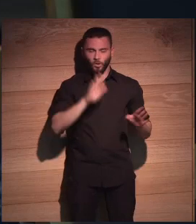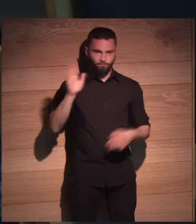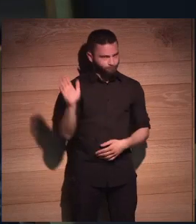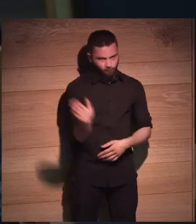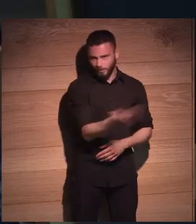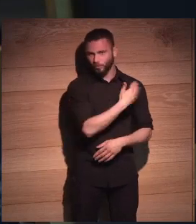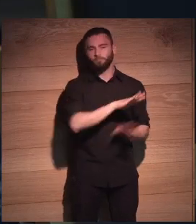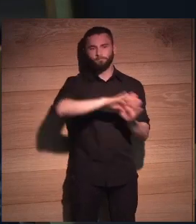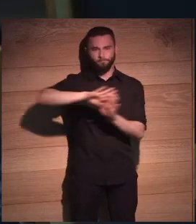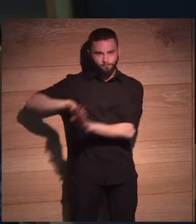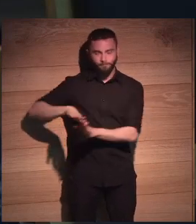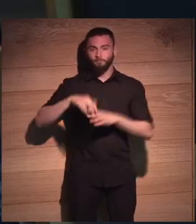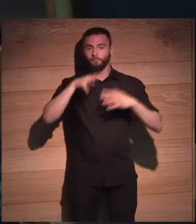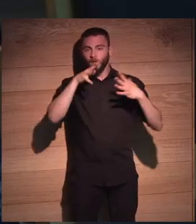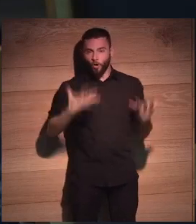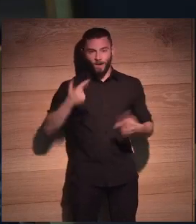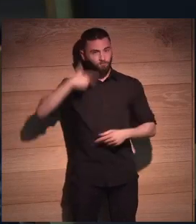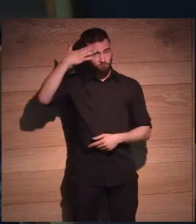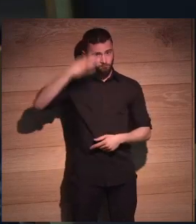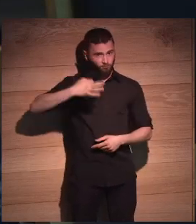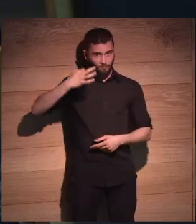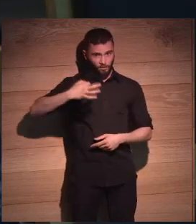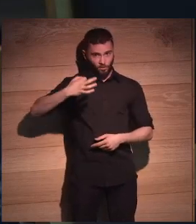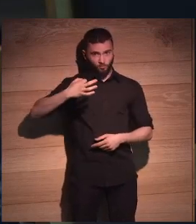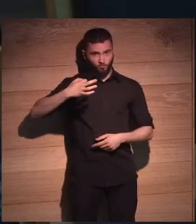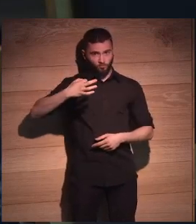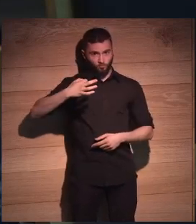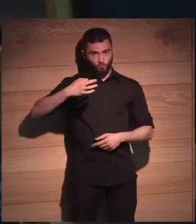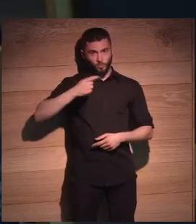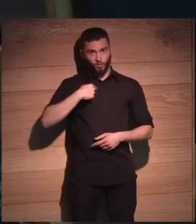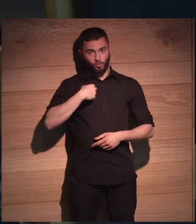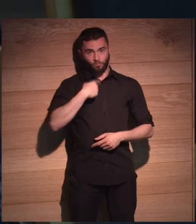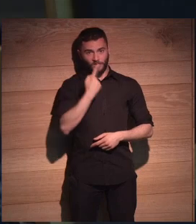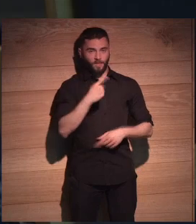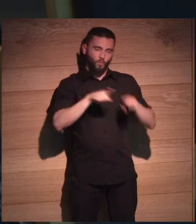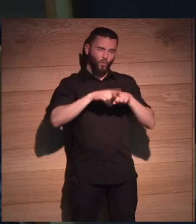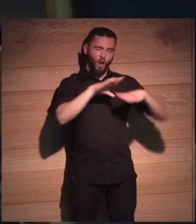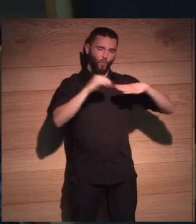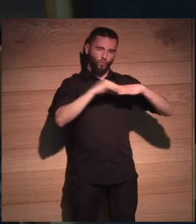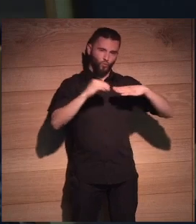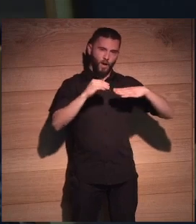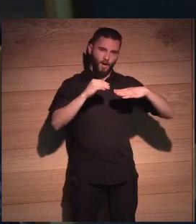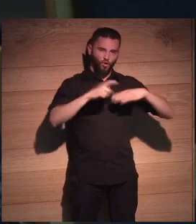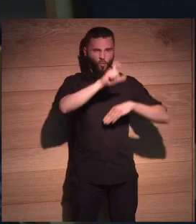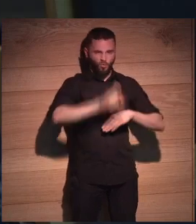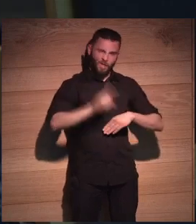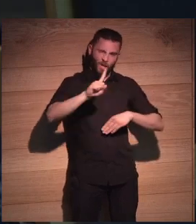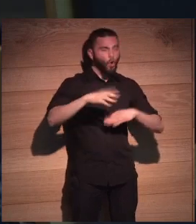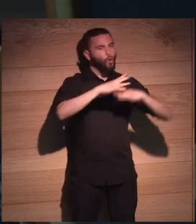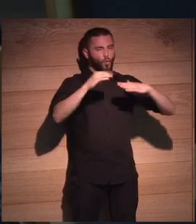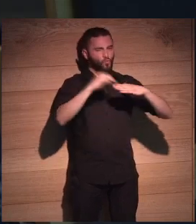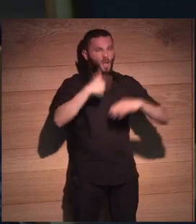pasó. Y ahora yo creo que, voy a decir como usuaria, no como ciudadana, como